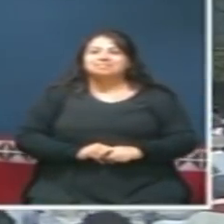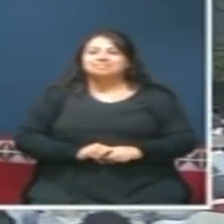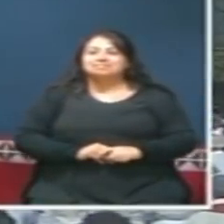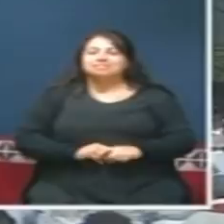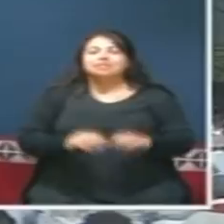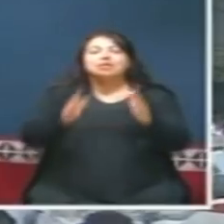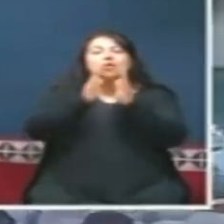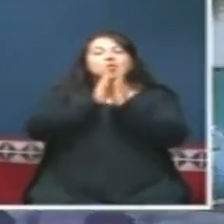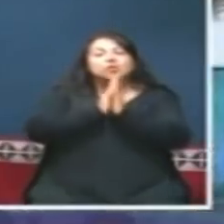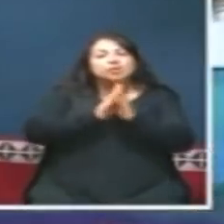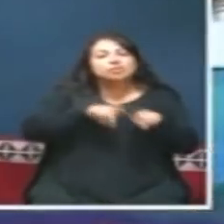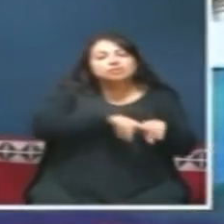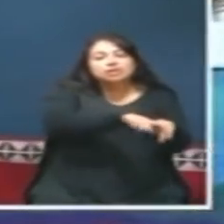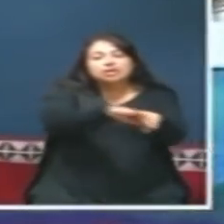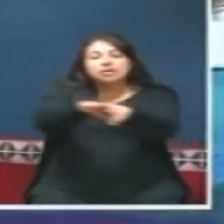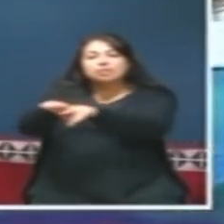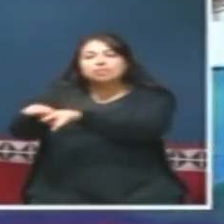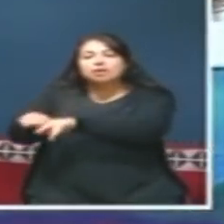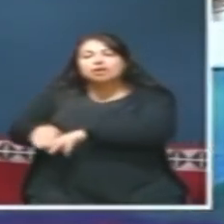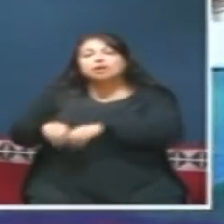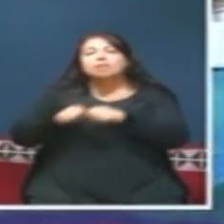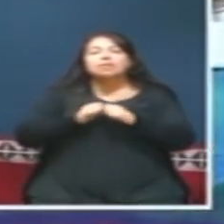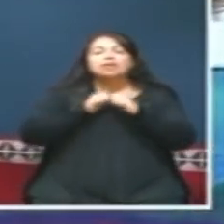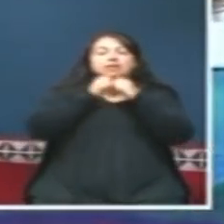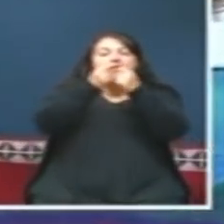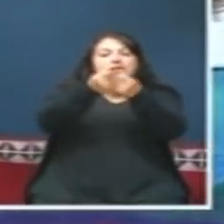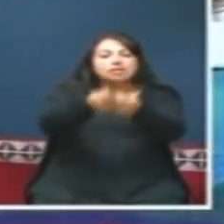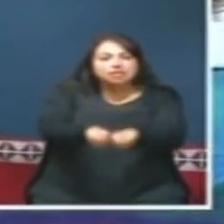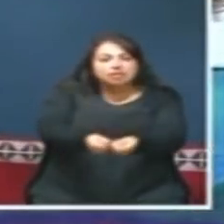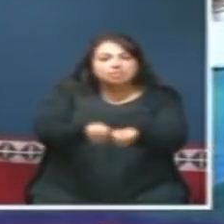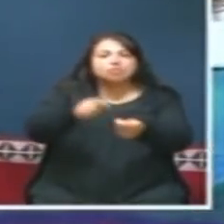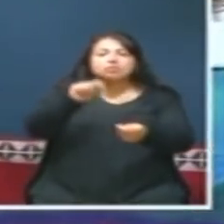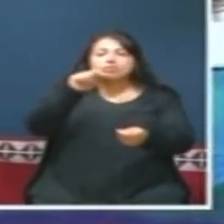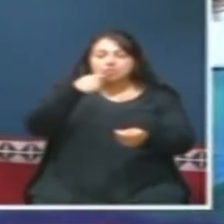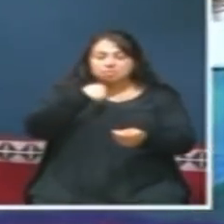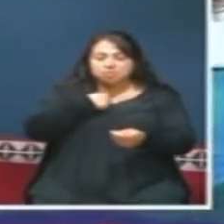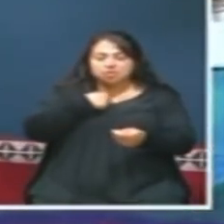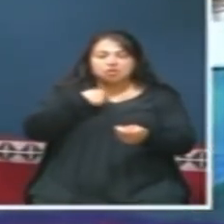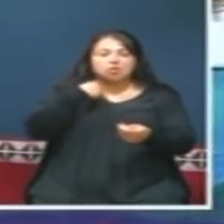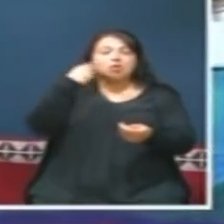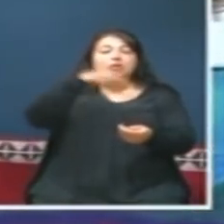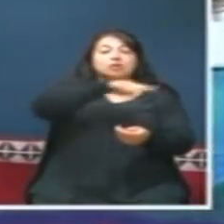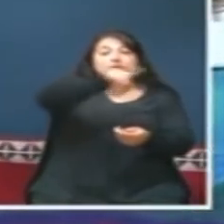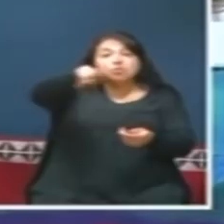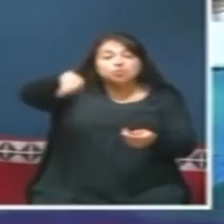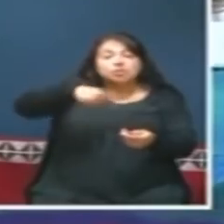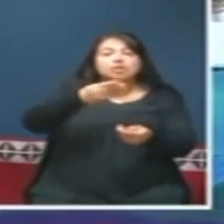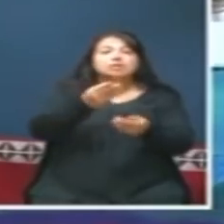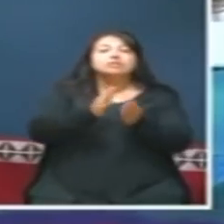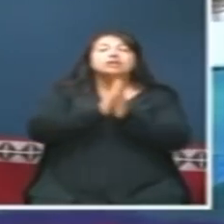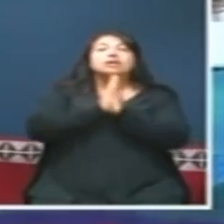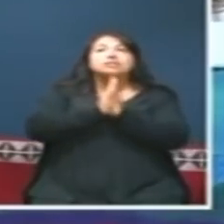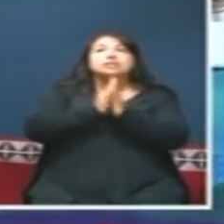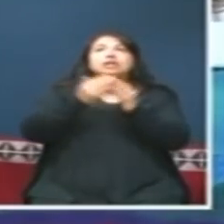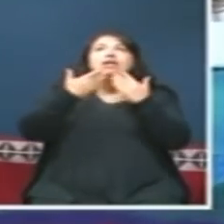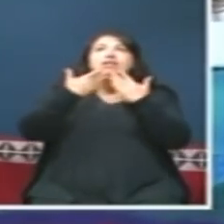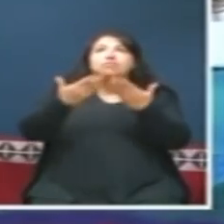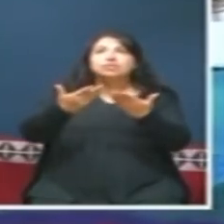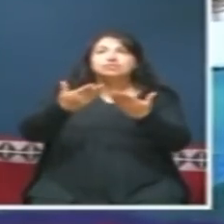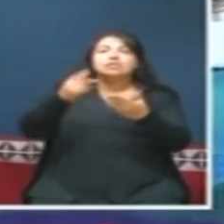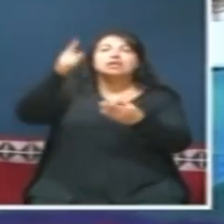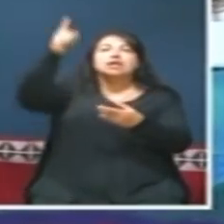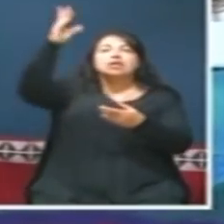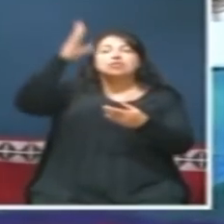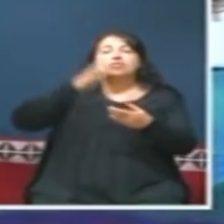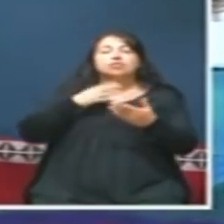Oremos, hermanos, para que este sacrificio mío y de ustedes sea agradable a Dios Padre Todopoderoso. El Señor reciba de